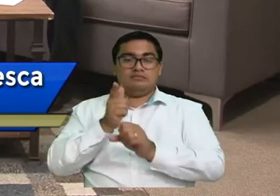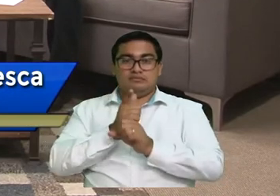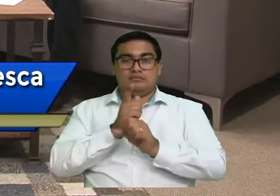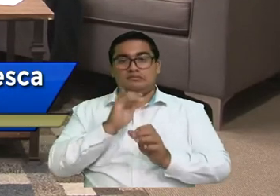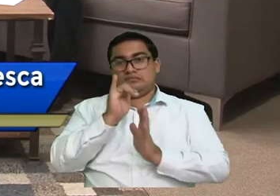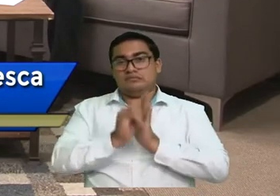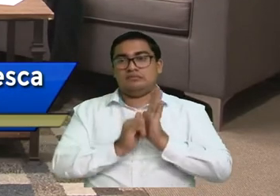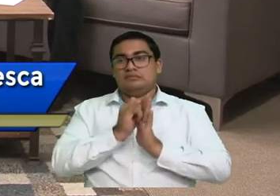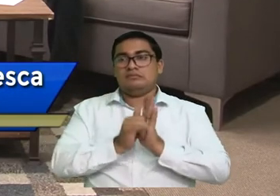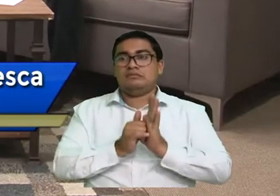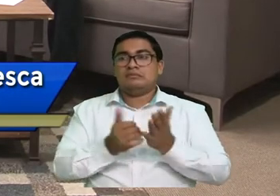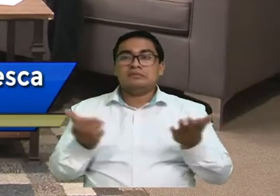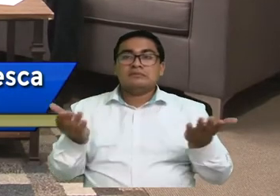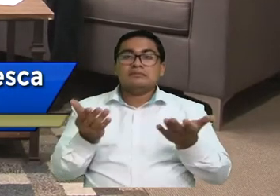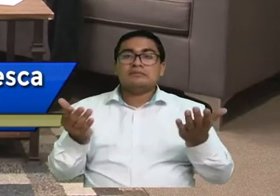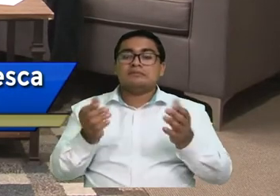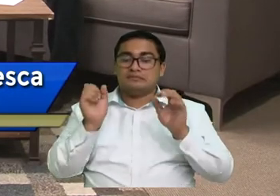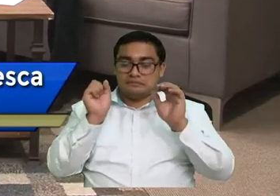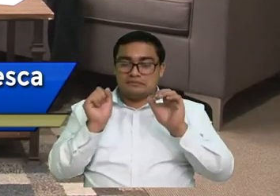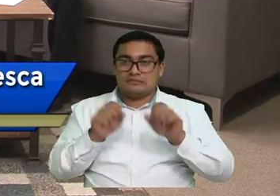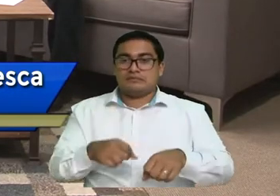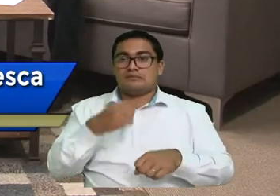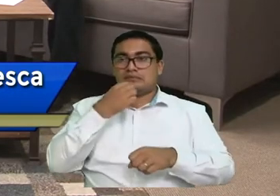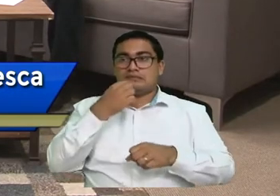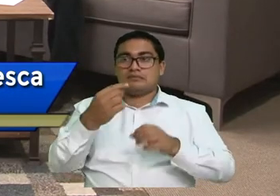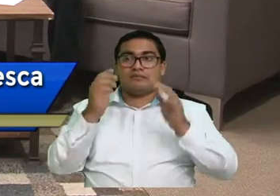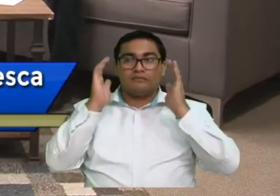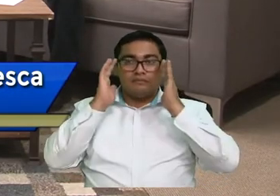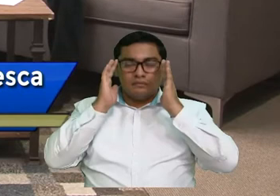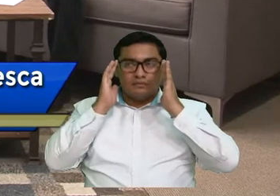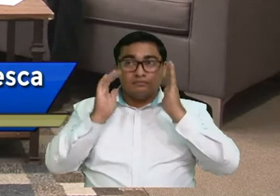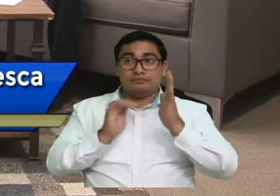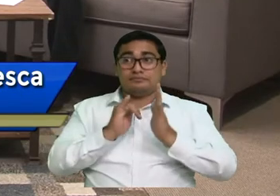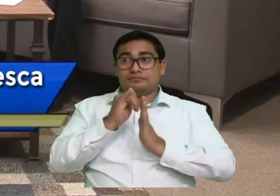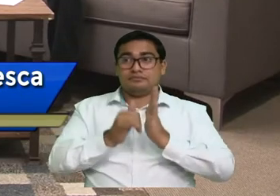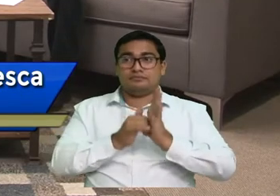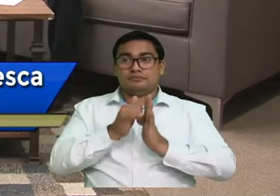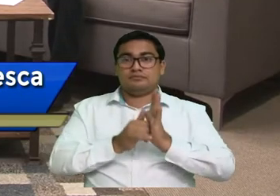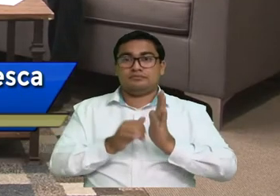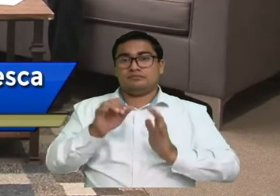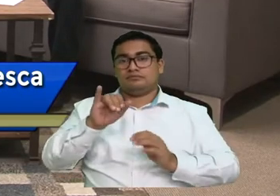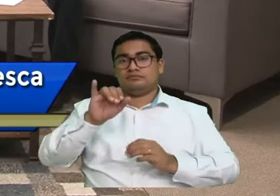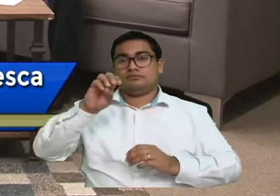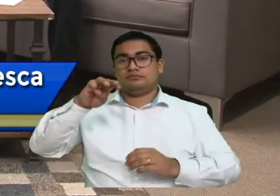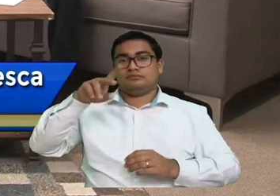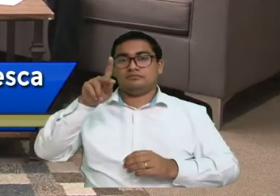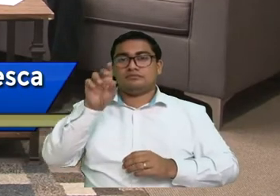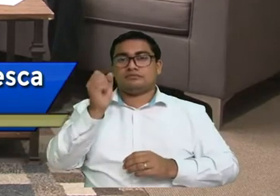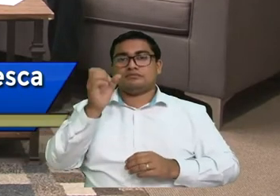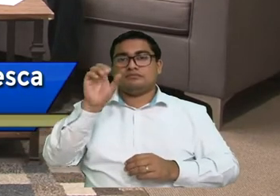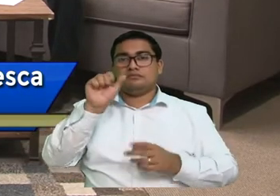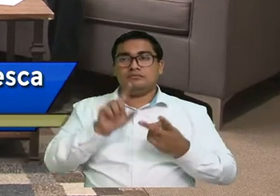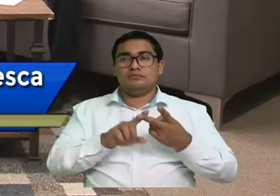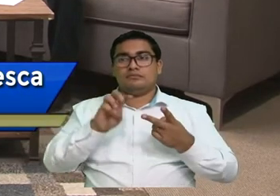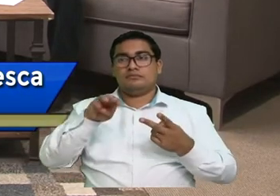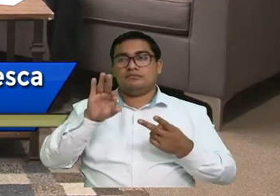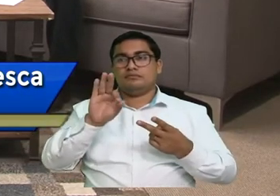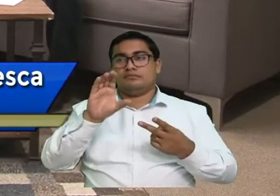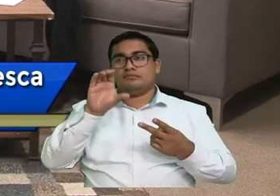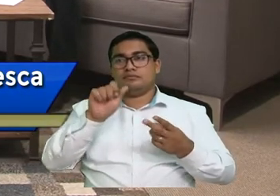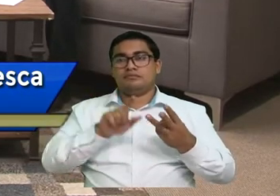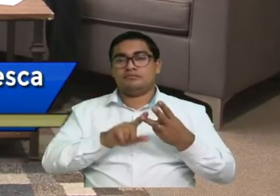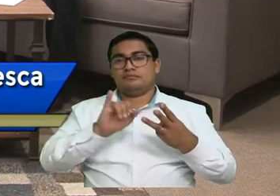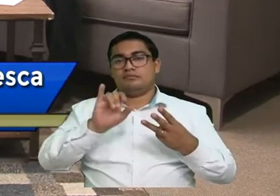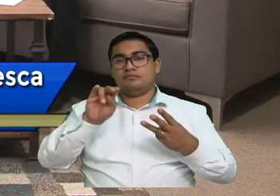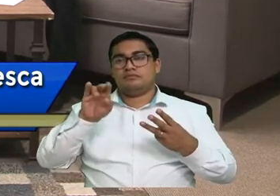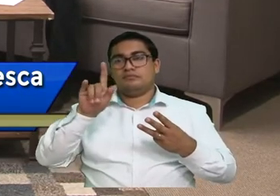YouTube, que también pueden acceder a través de la página de Impesca, del MEFCA, del INTA. Ya,